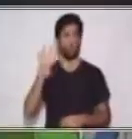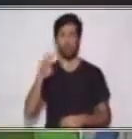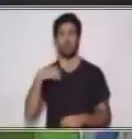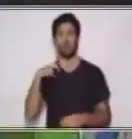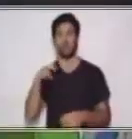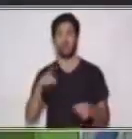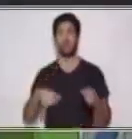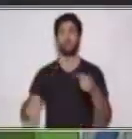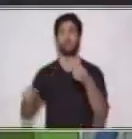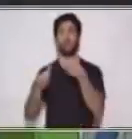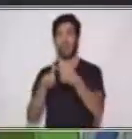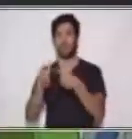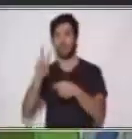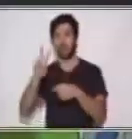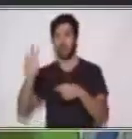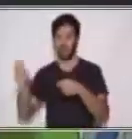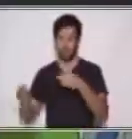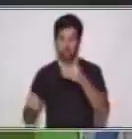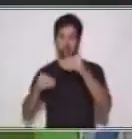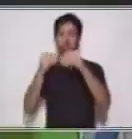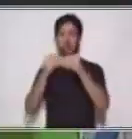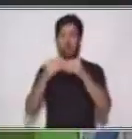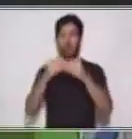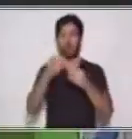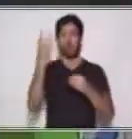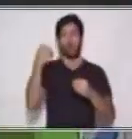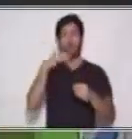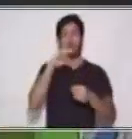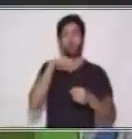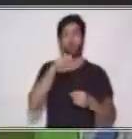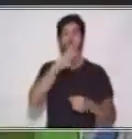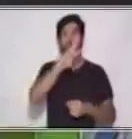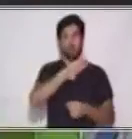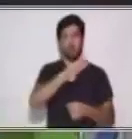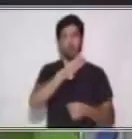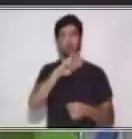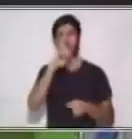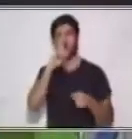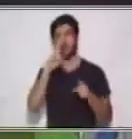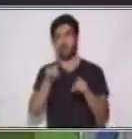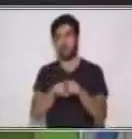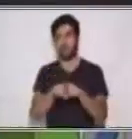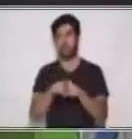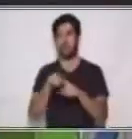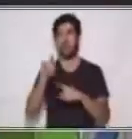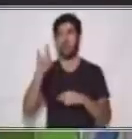ellas la W y también la U.